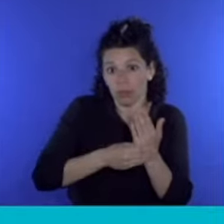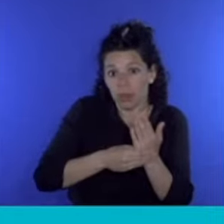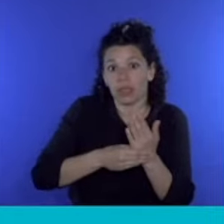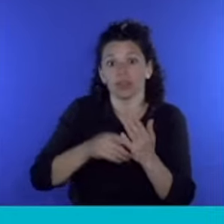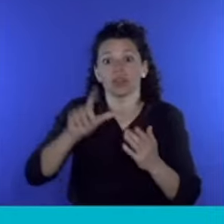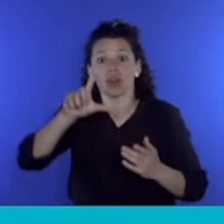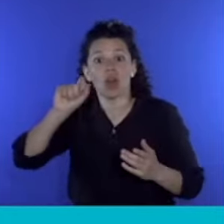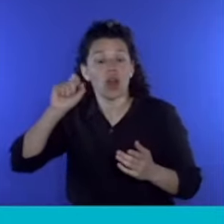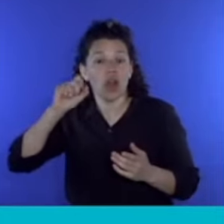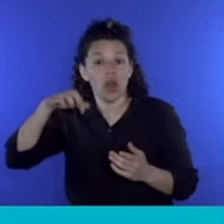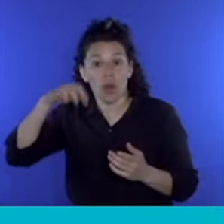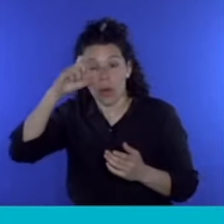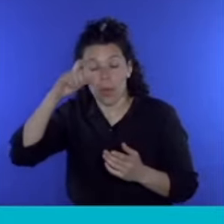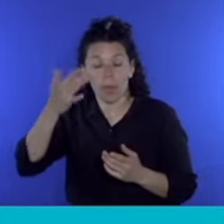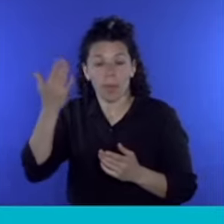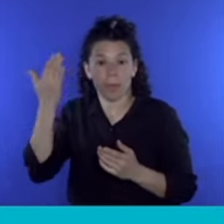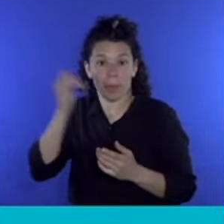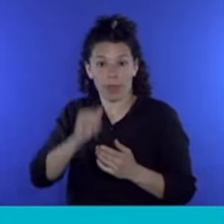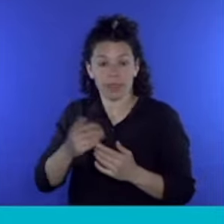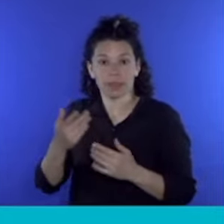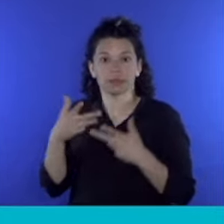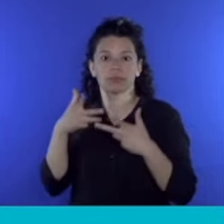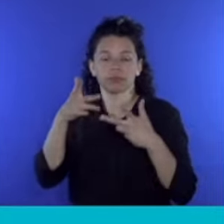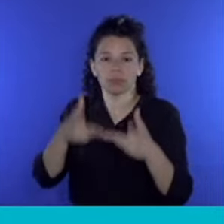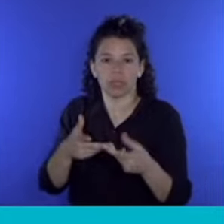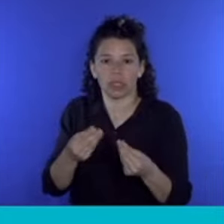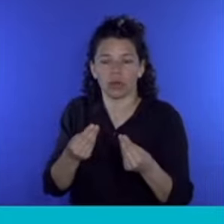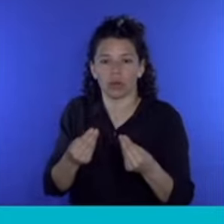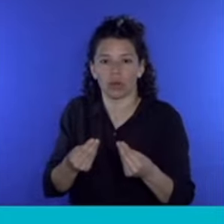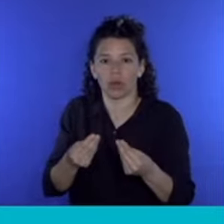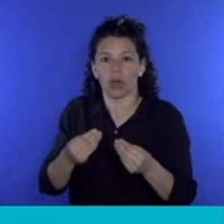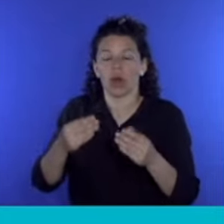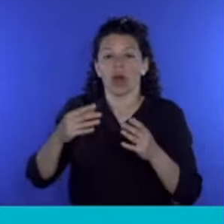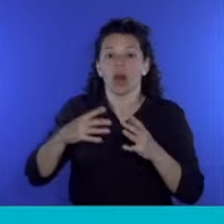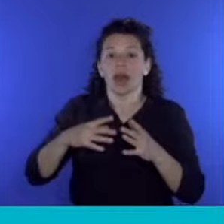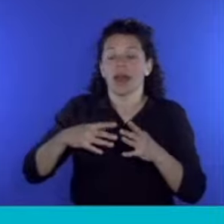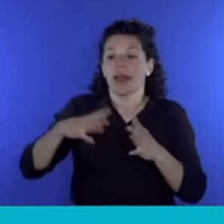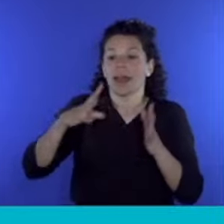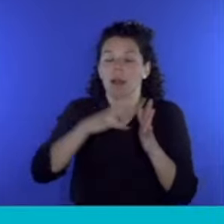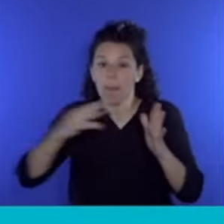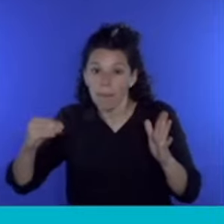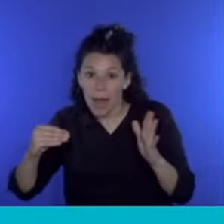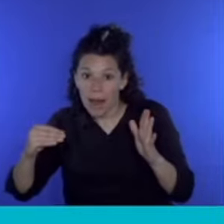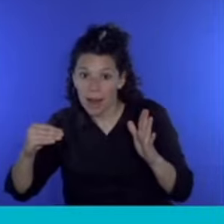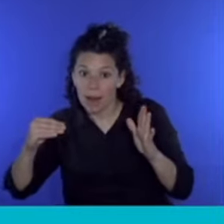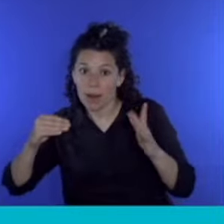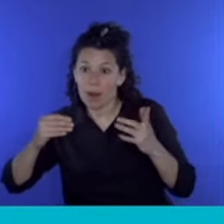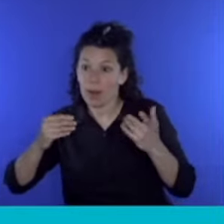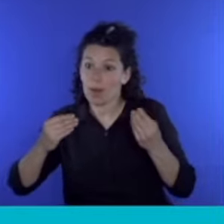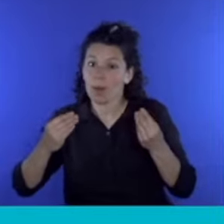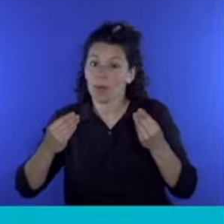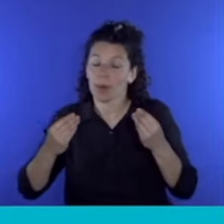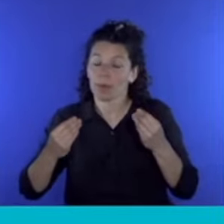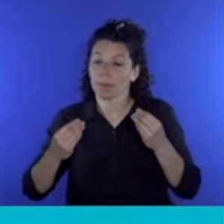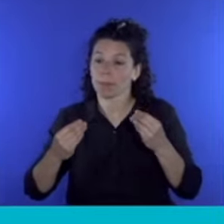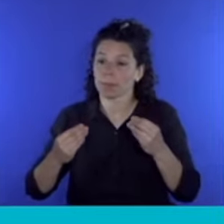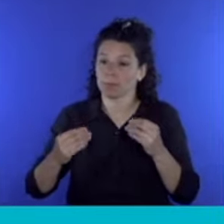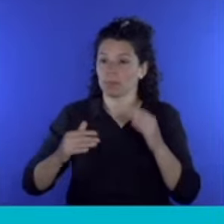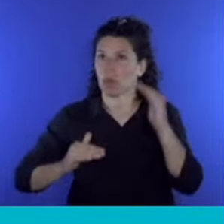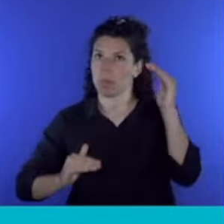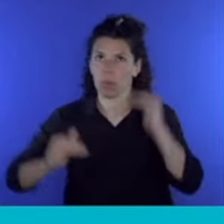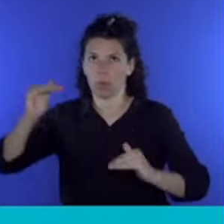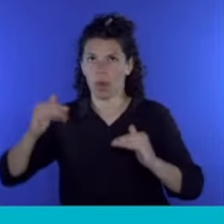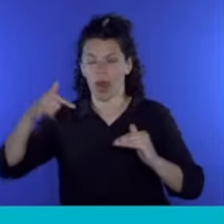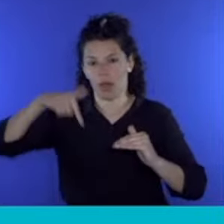el agro ha tenido un crecimiento del 35%, mientras el resto de la economía tiene una caída del 7,5%. Pero no habría una disposición a tocar eso. No habría